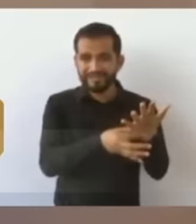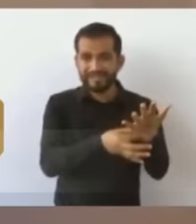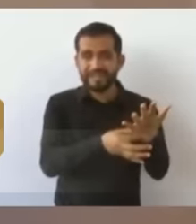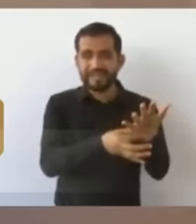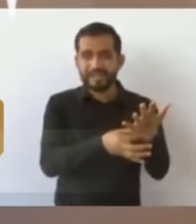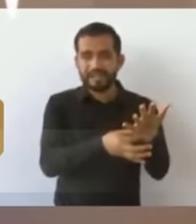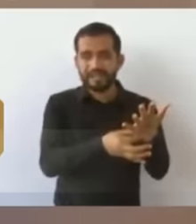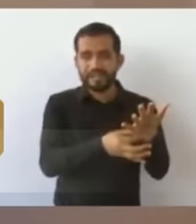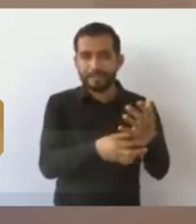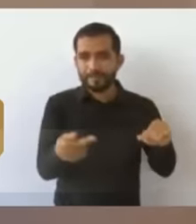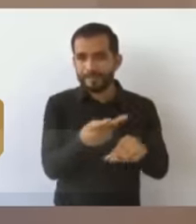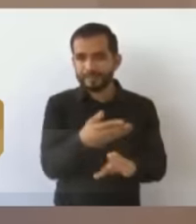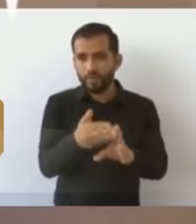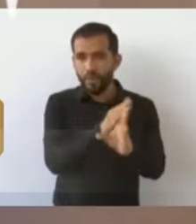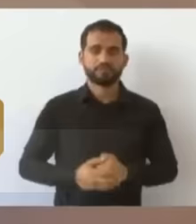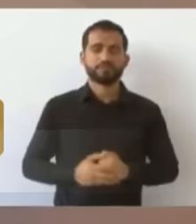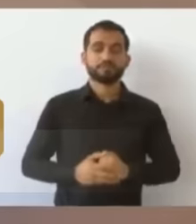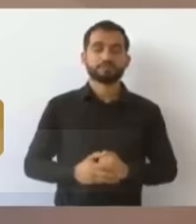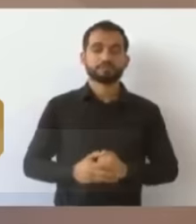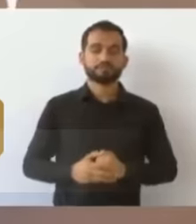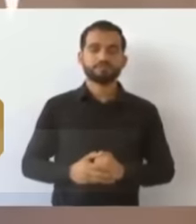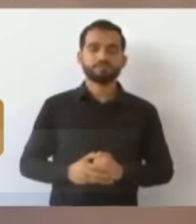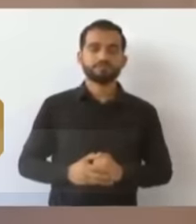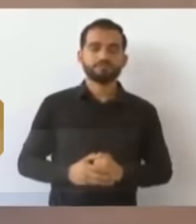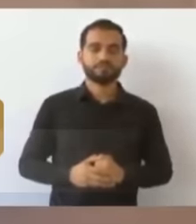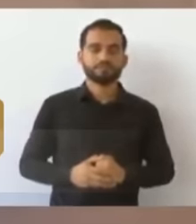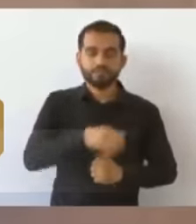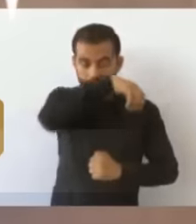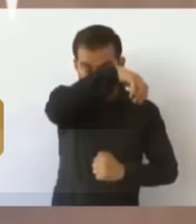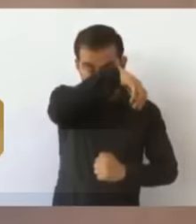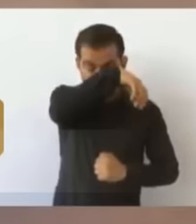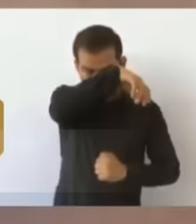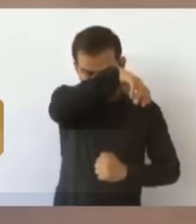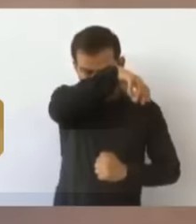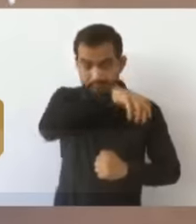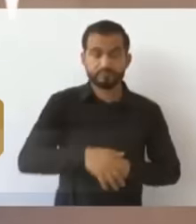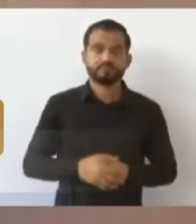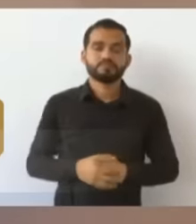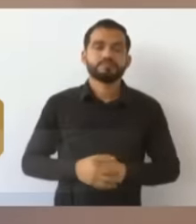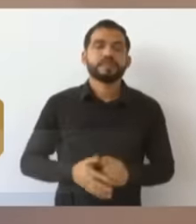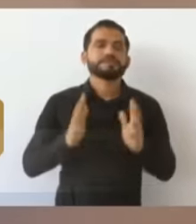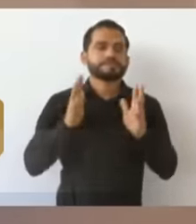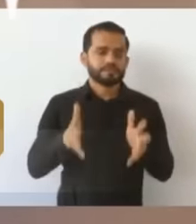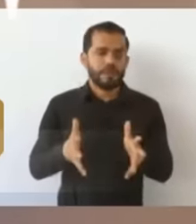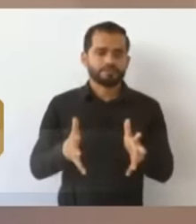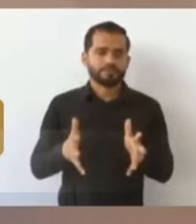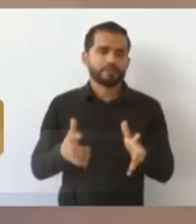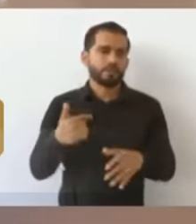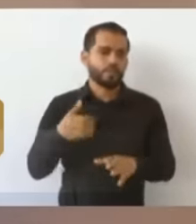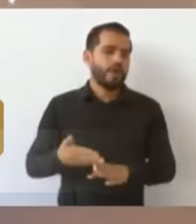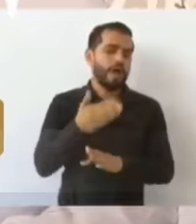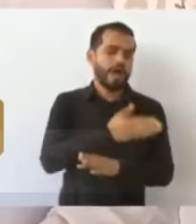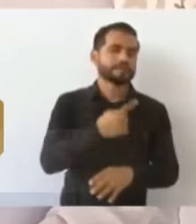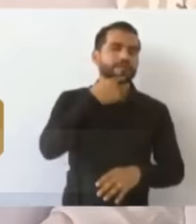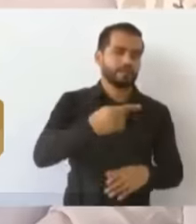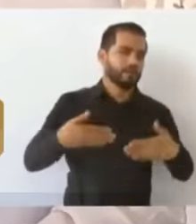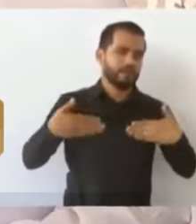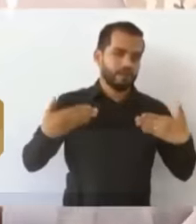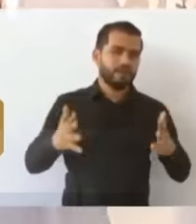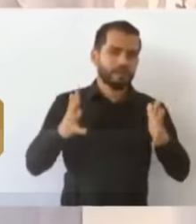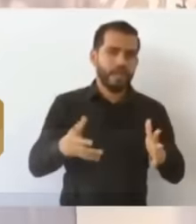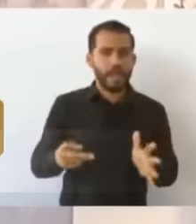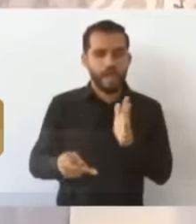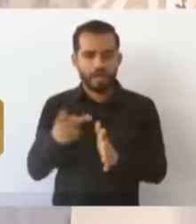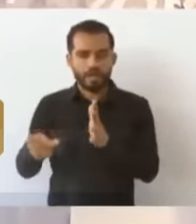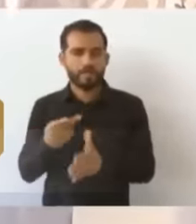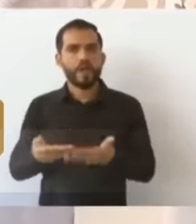25 de julio. Por eso mismo, y al margen de las circunstancias,